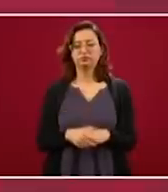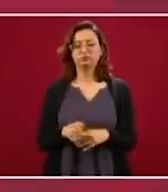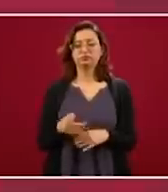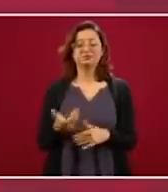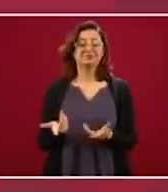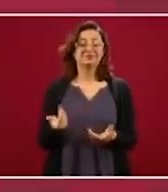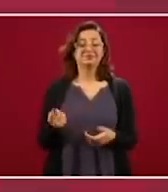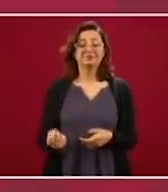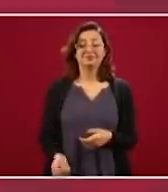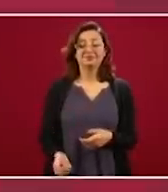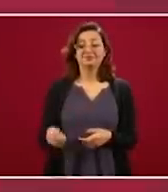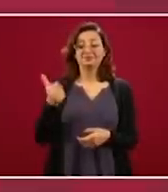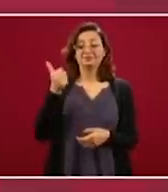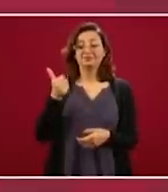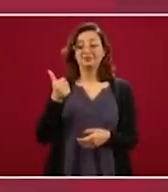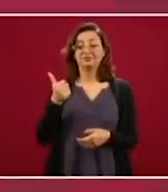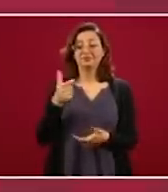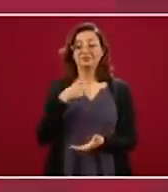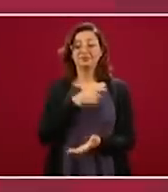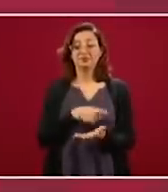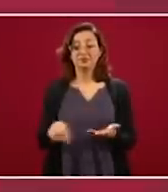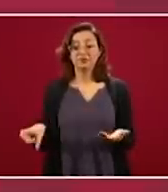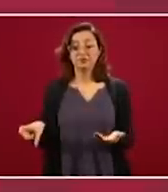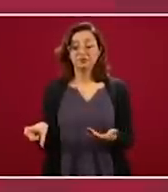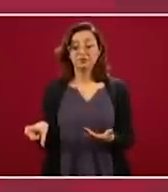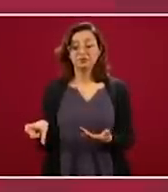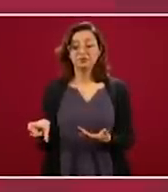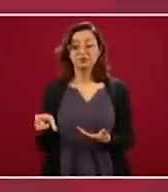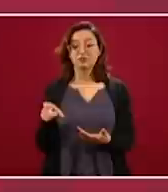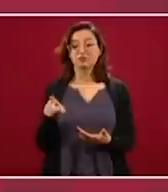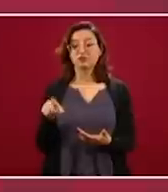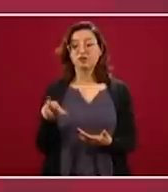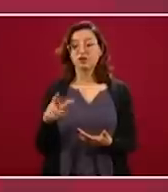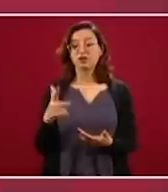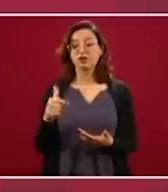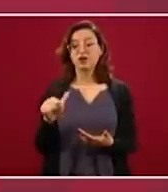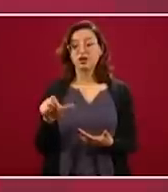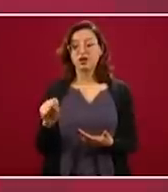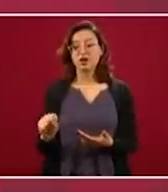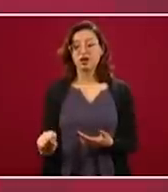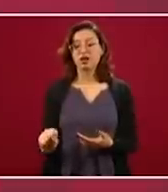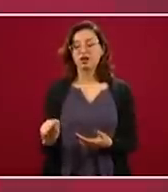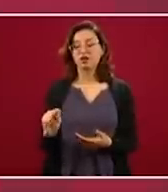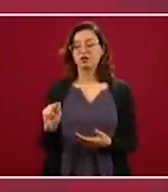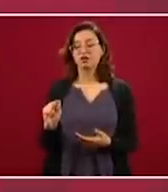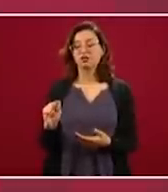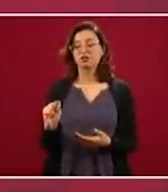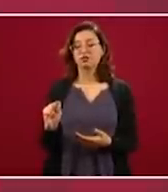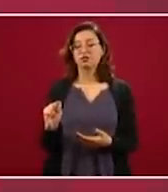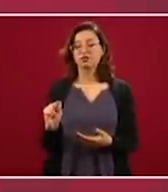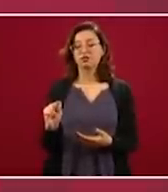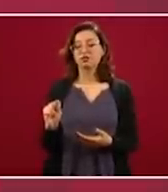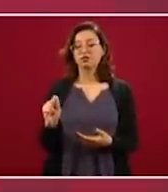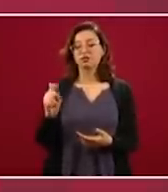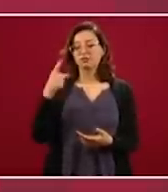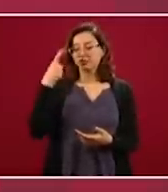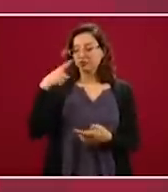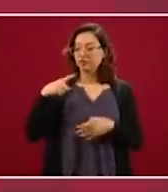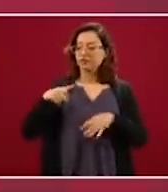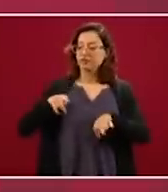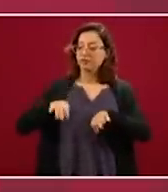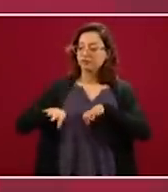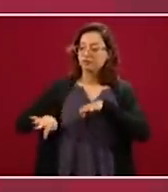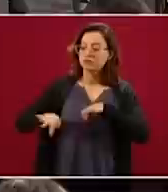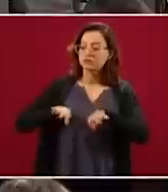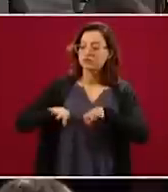en muchos años se adquirieron dragas para hacer estas labores que son